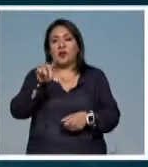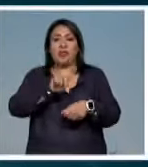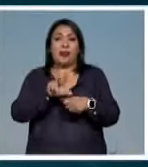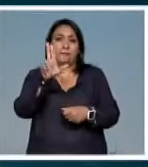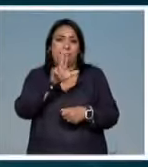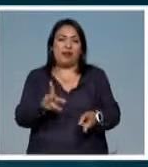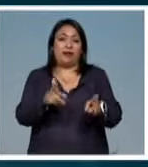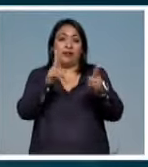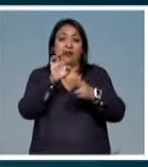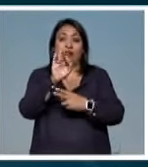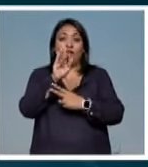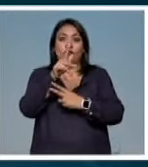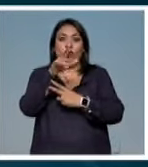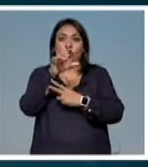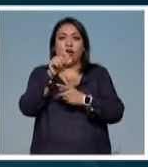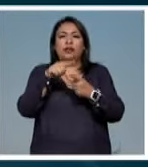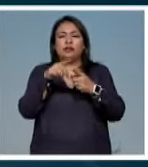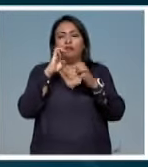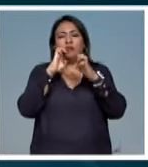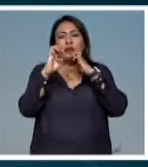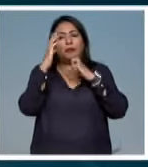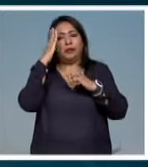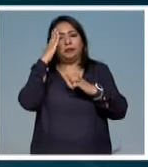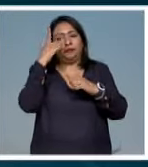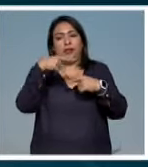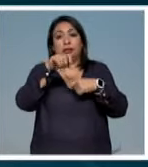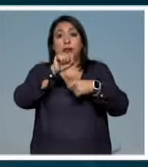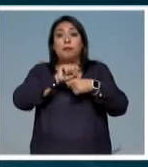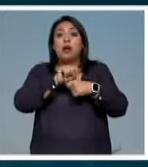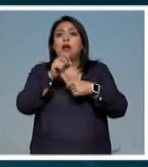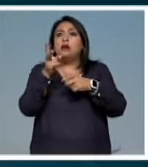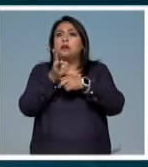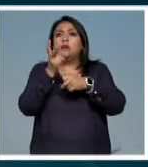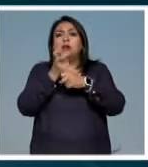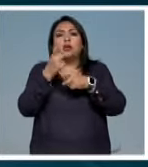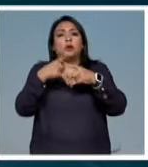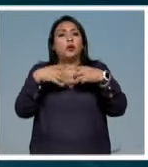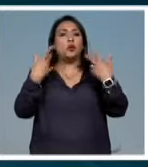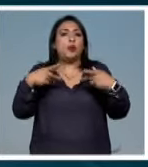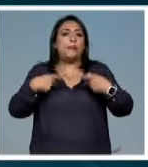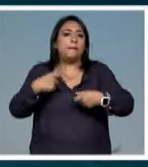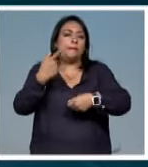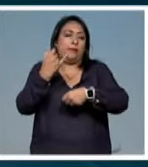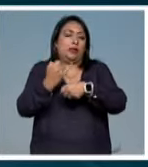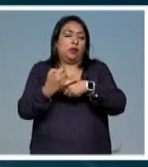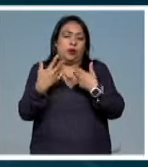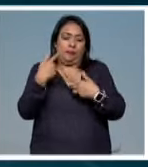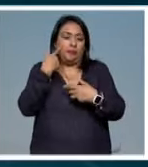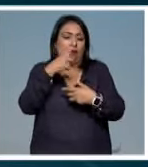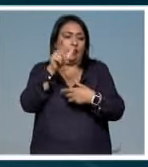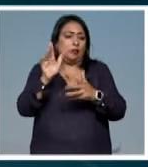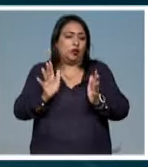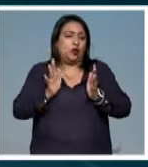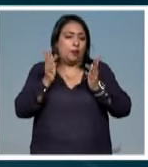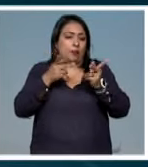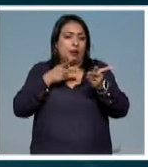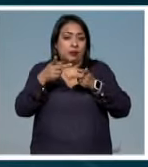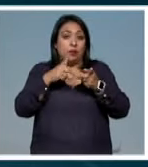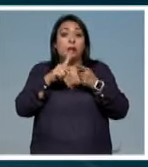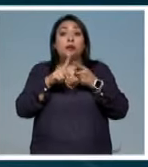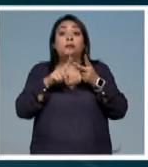Martes de Enfoques. En la entrevista estelar de la semana tendremos a un gran personaje. Ya van a ver la sorpresa que les hemos